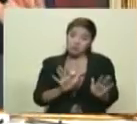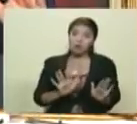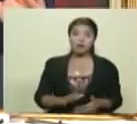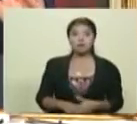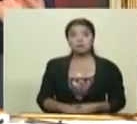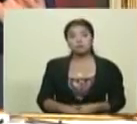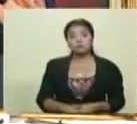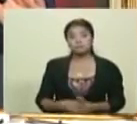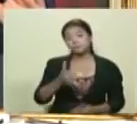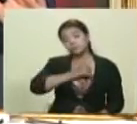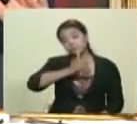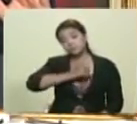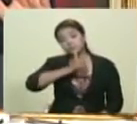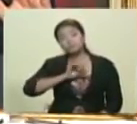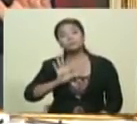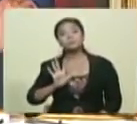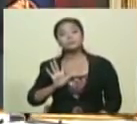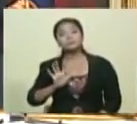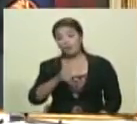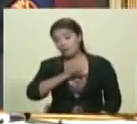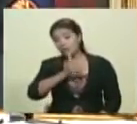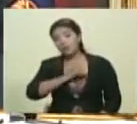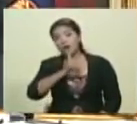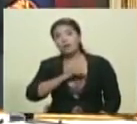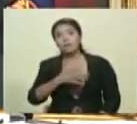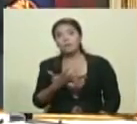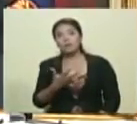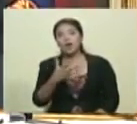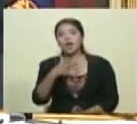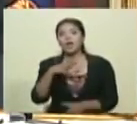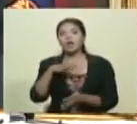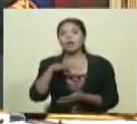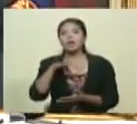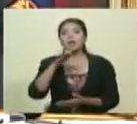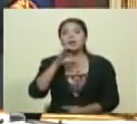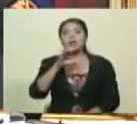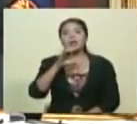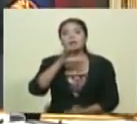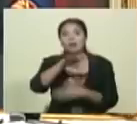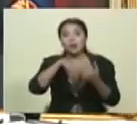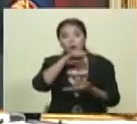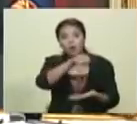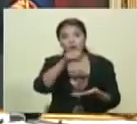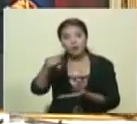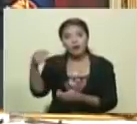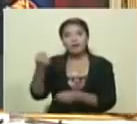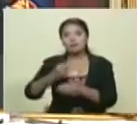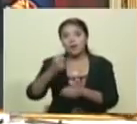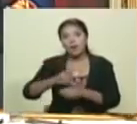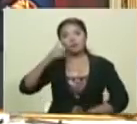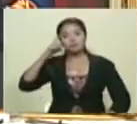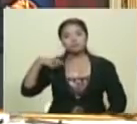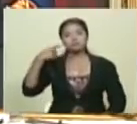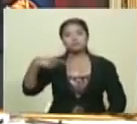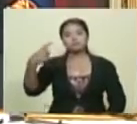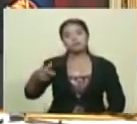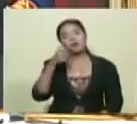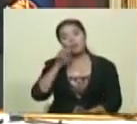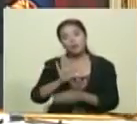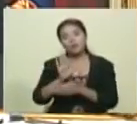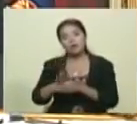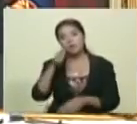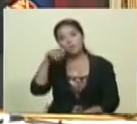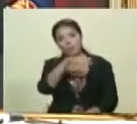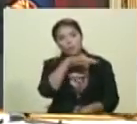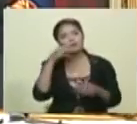lo enfrentaremos. Y con los CLAP y el trabajo de todos los días, protegeremos a nuestro pueblo, ten